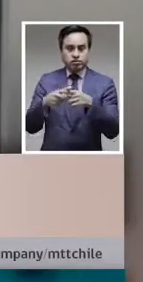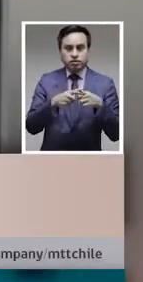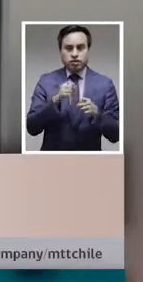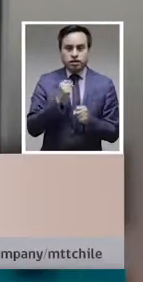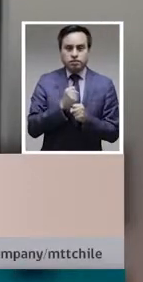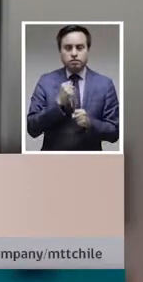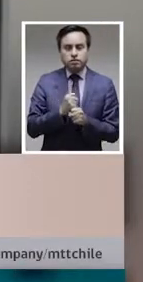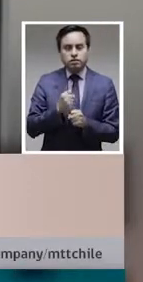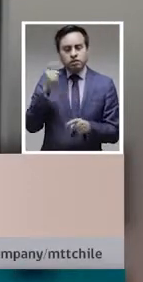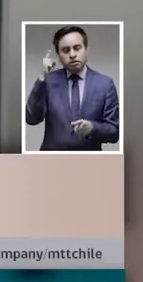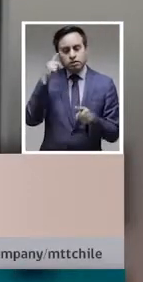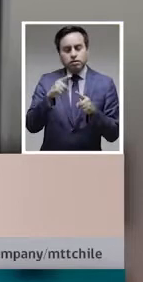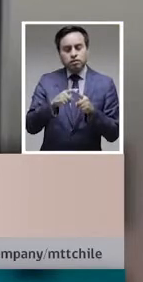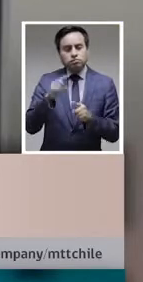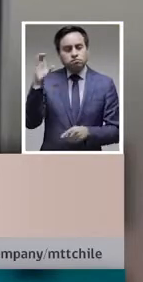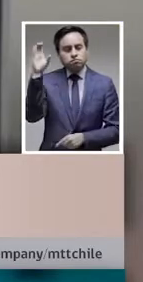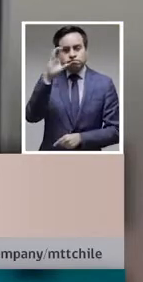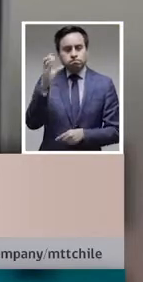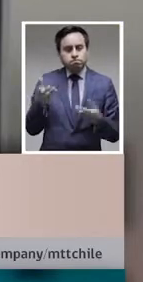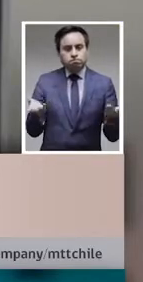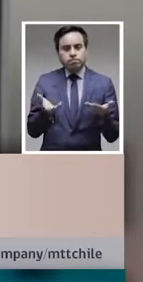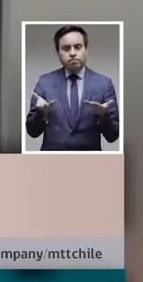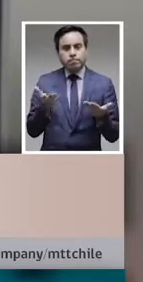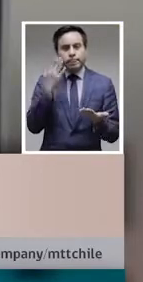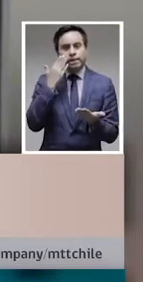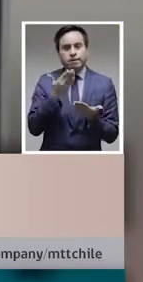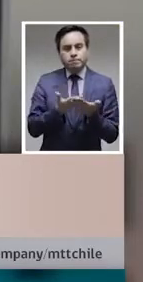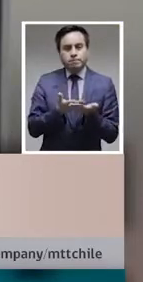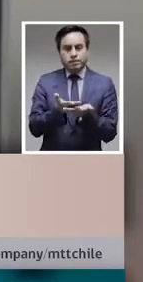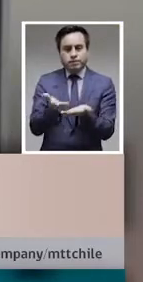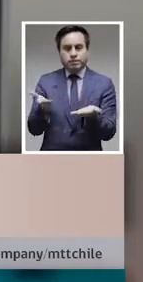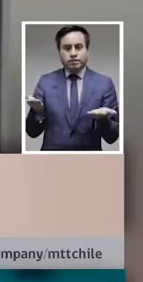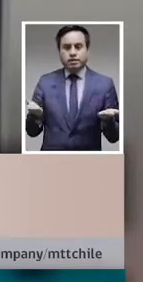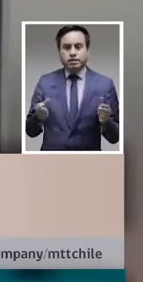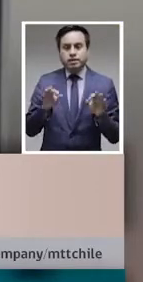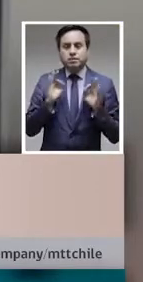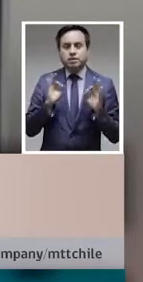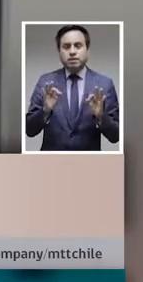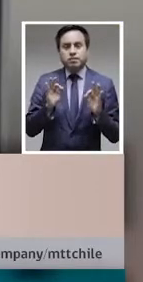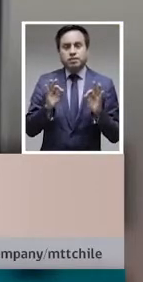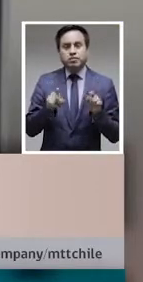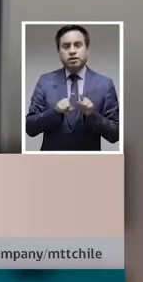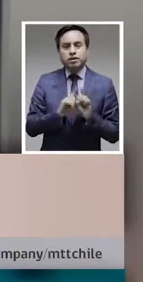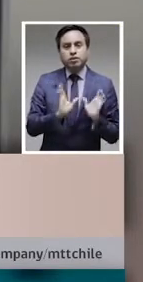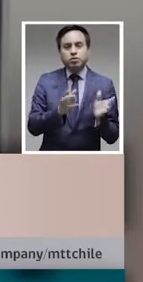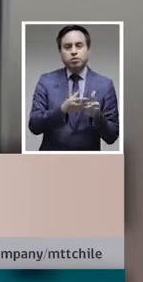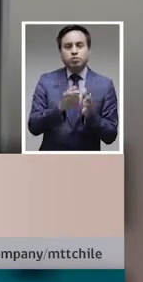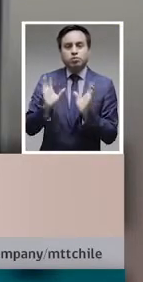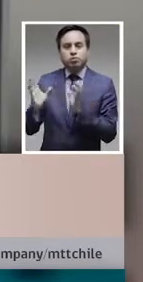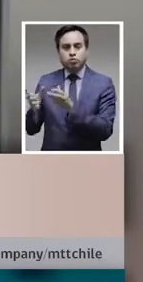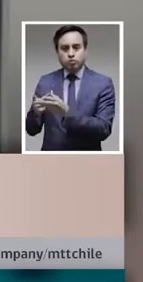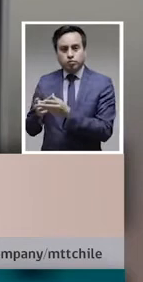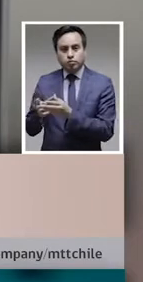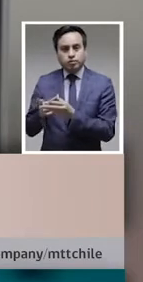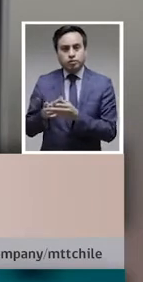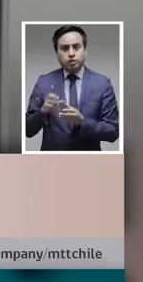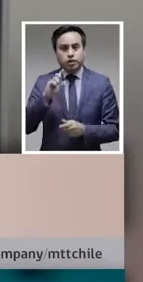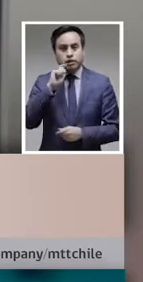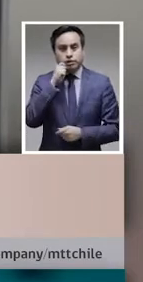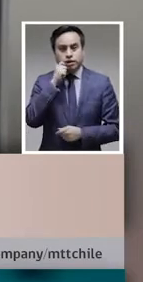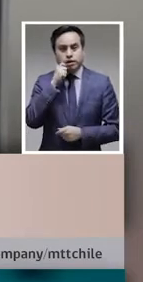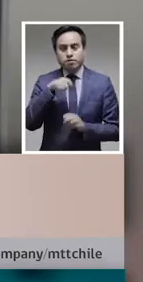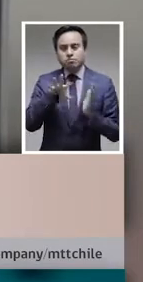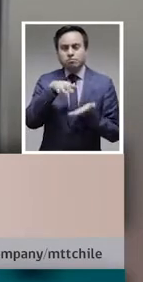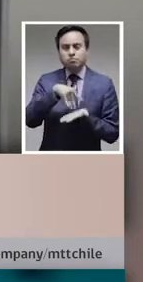lo que busca es beneficiar especialmente a grupos que son